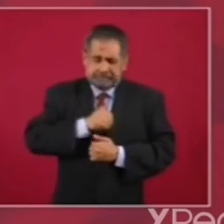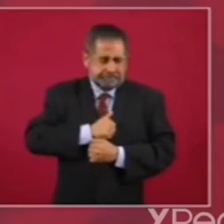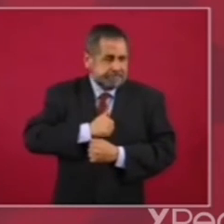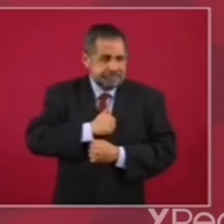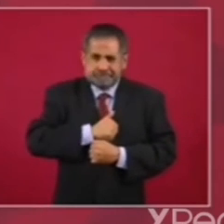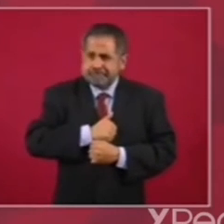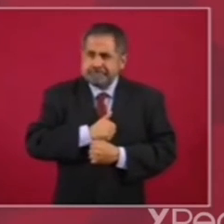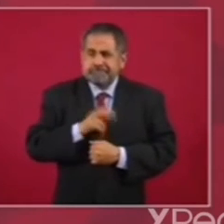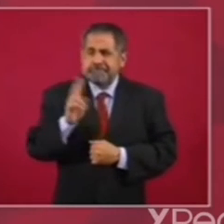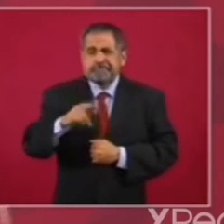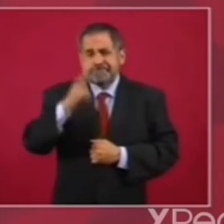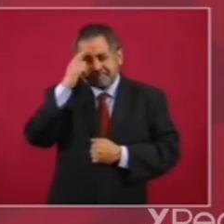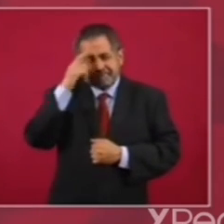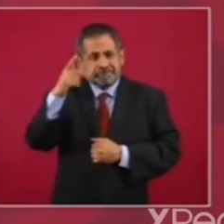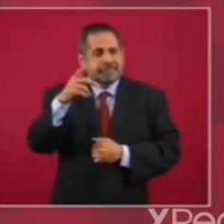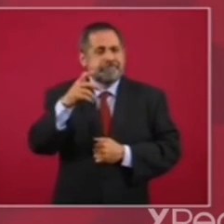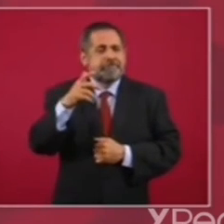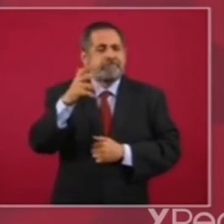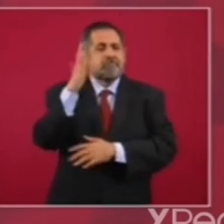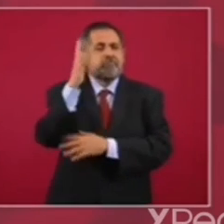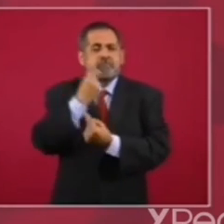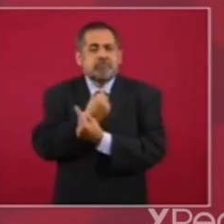lamentable, ¿no? De la guardería ABC.